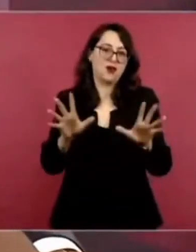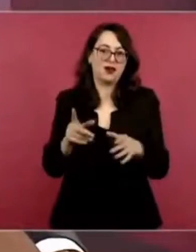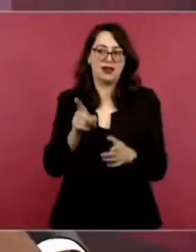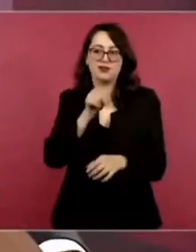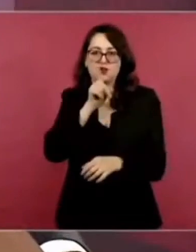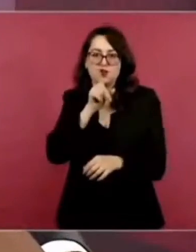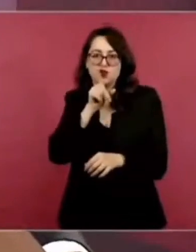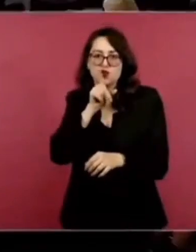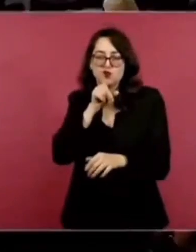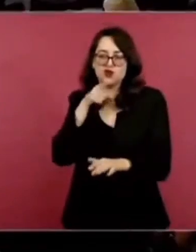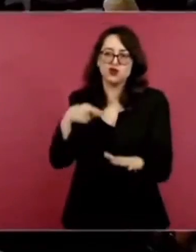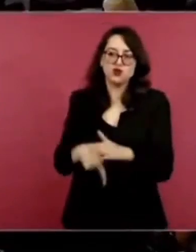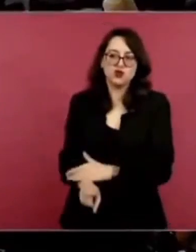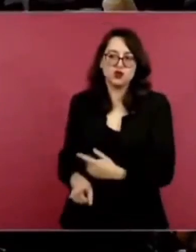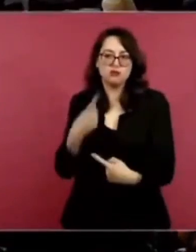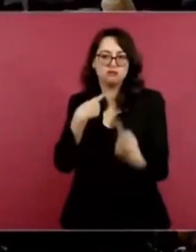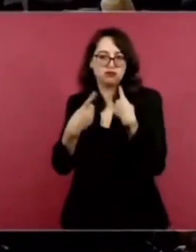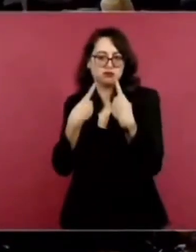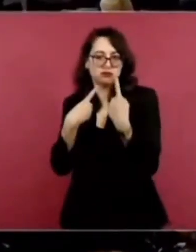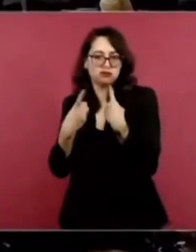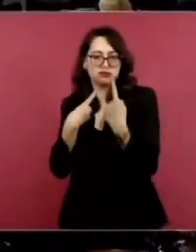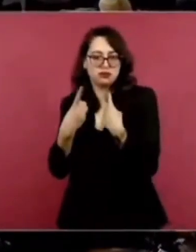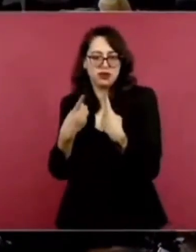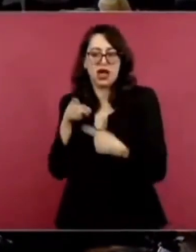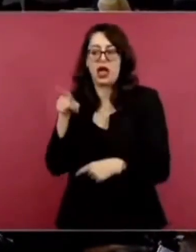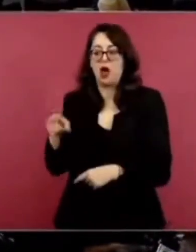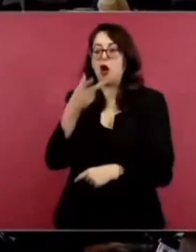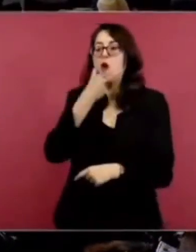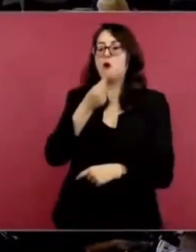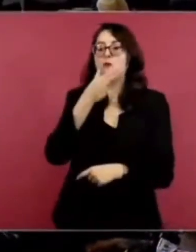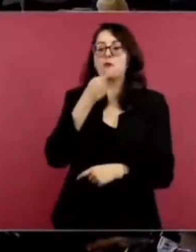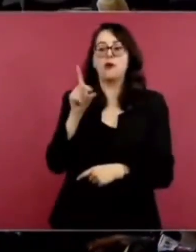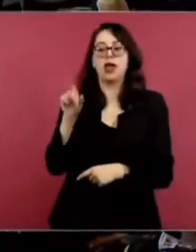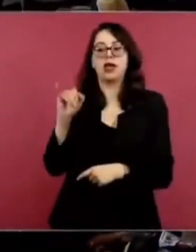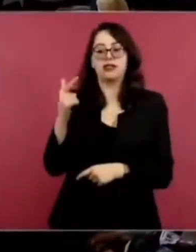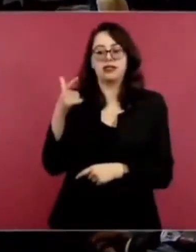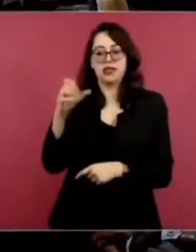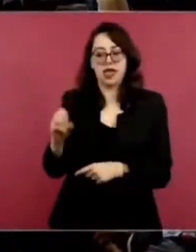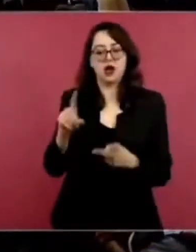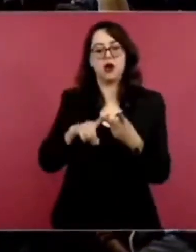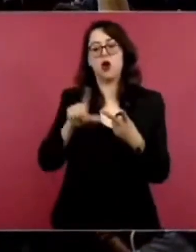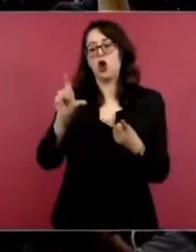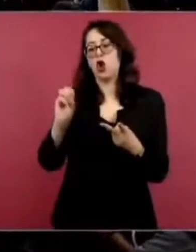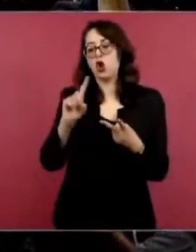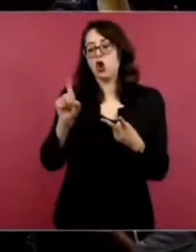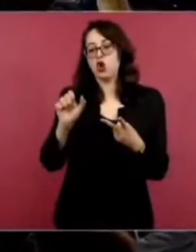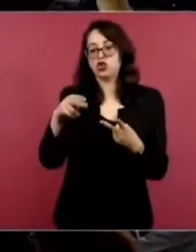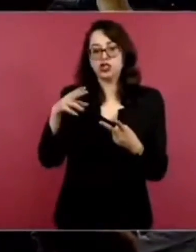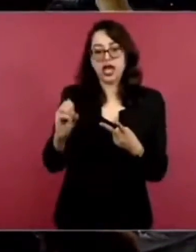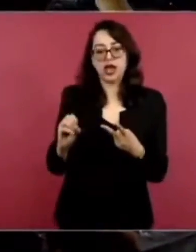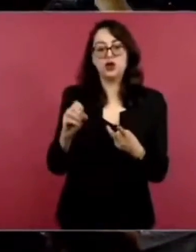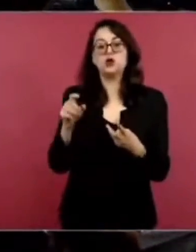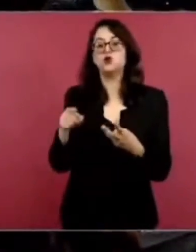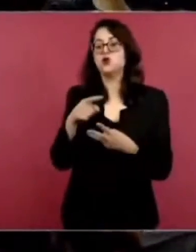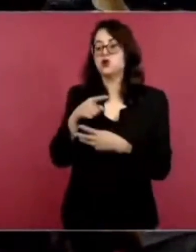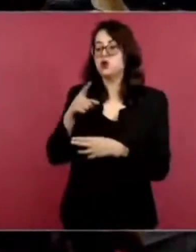pero ahí estaba sentado, me consta, junto a Lozano Gracia. Y él era el que